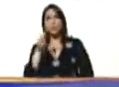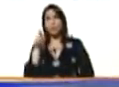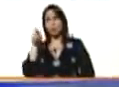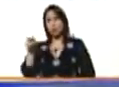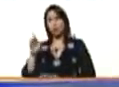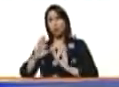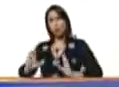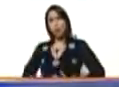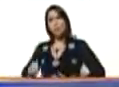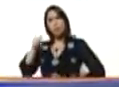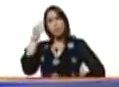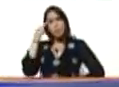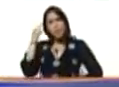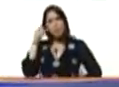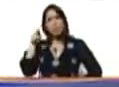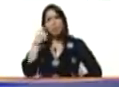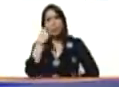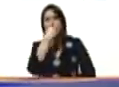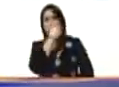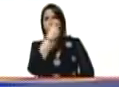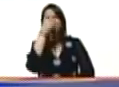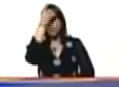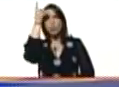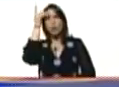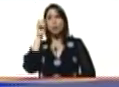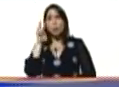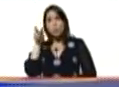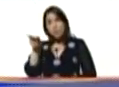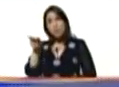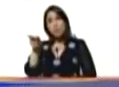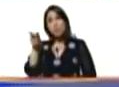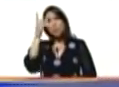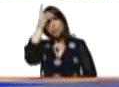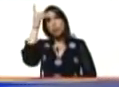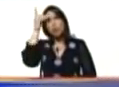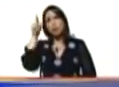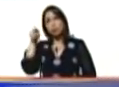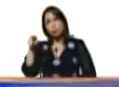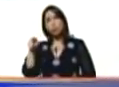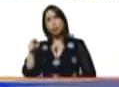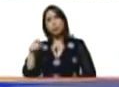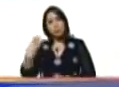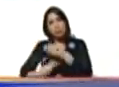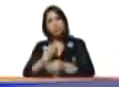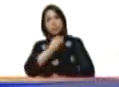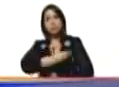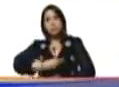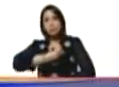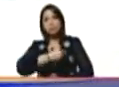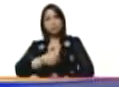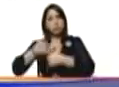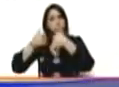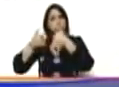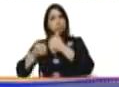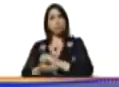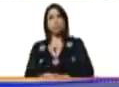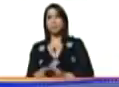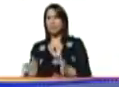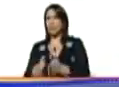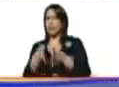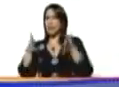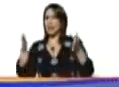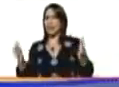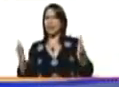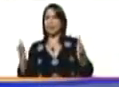en tu mente, en tus ojos. Diosdado, estás cumpliendo la misión grande que